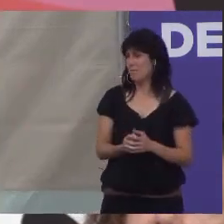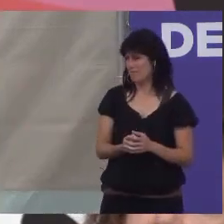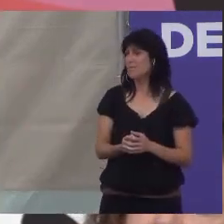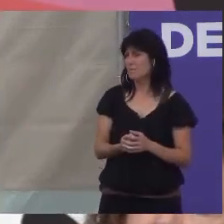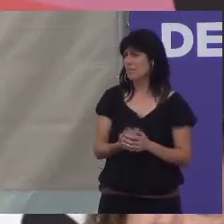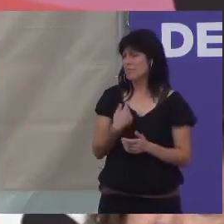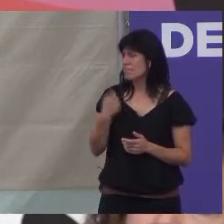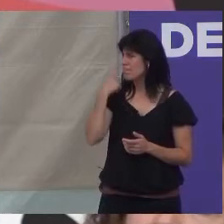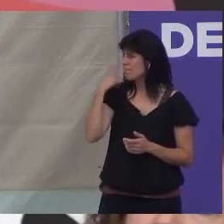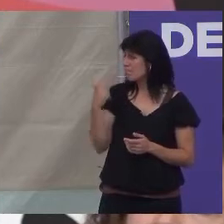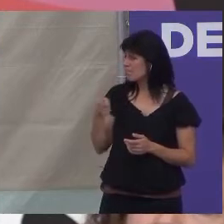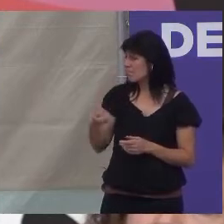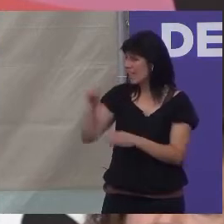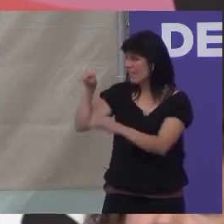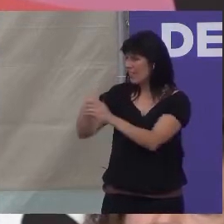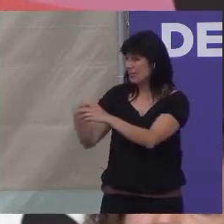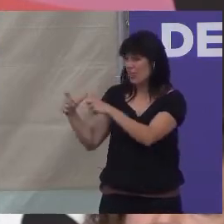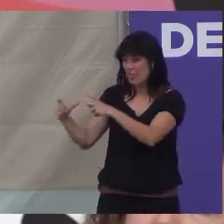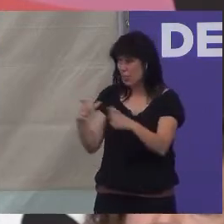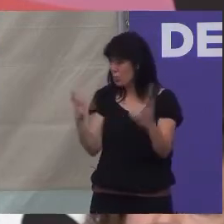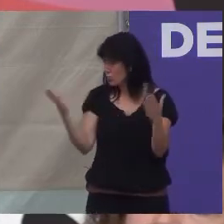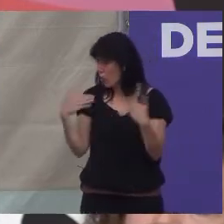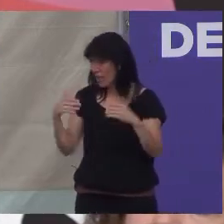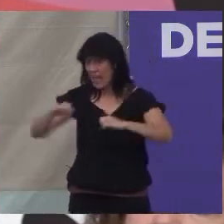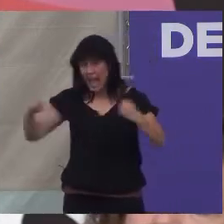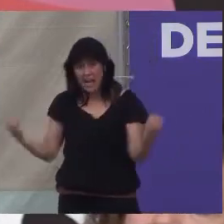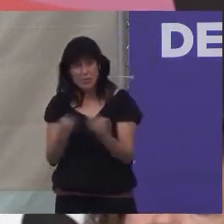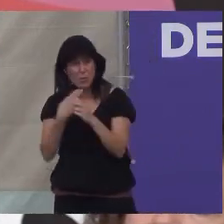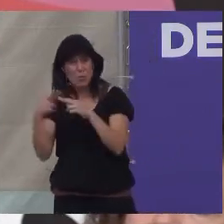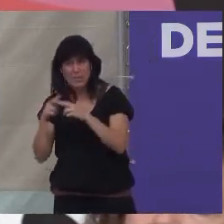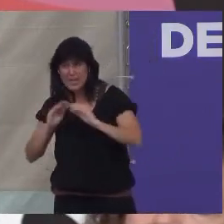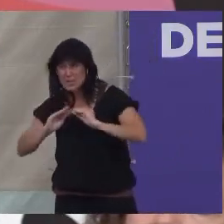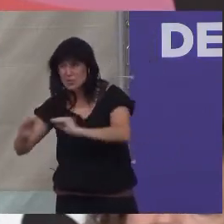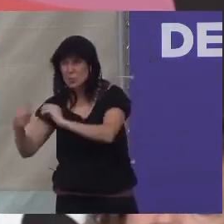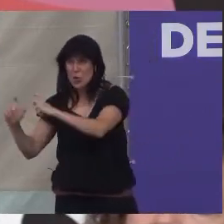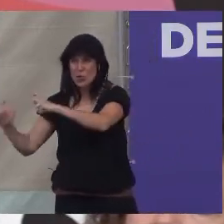Pienso que sin los círculos, sin la acción política en los círculos,